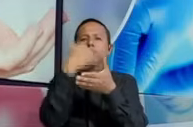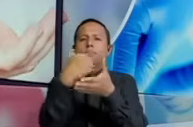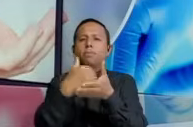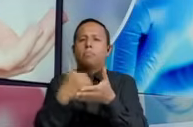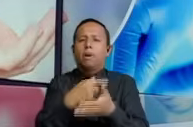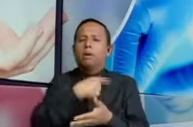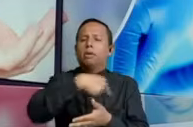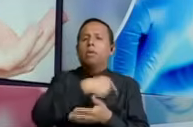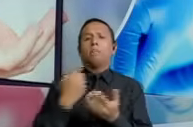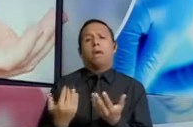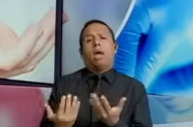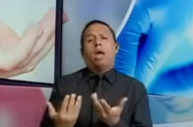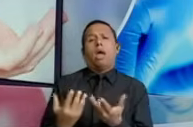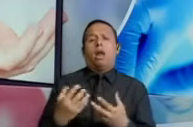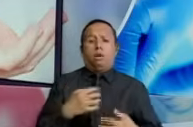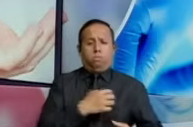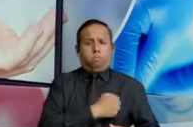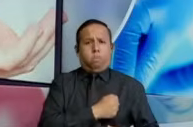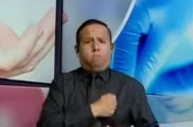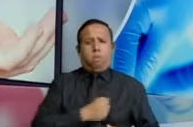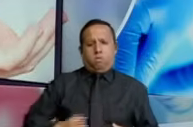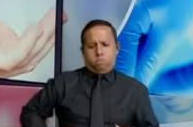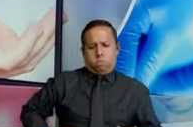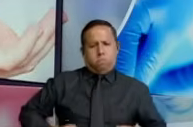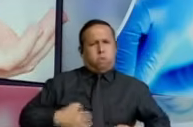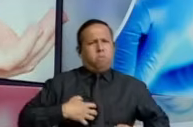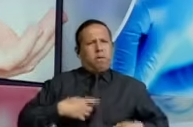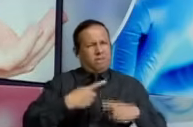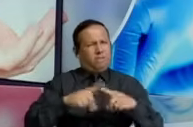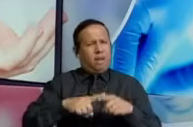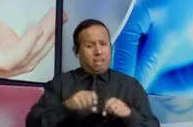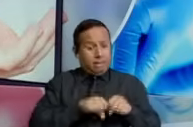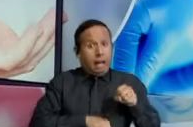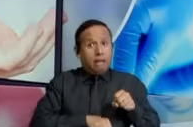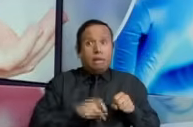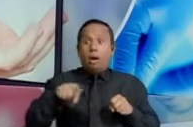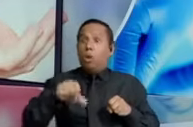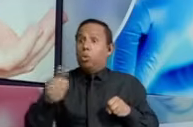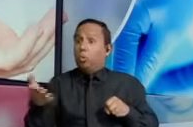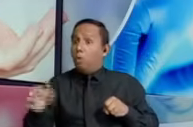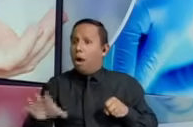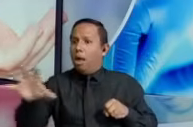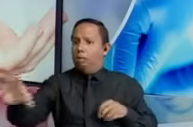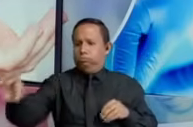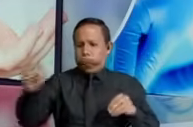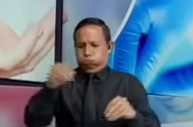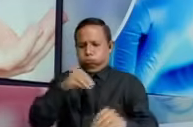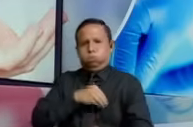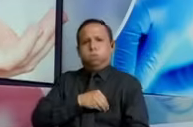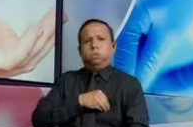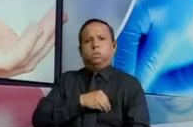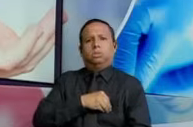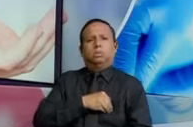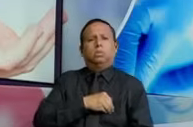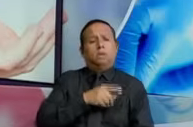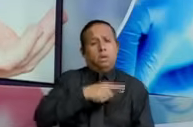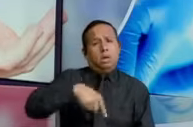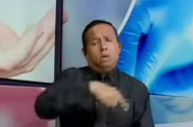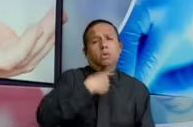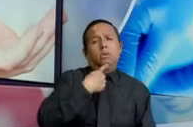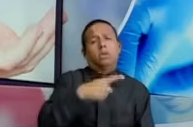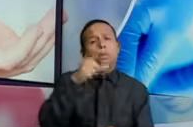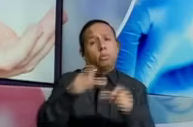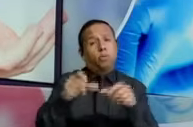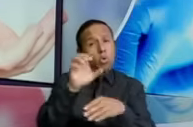órgano en el país quienes sufren una enfermedad catastrófica piden a los ecuatorianos que acepten ser donantes